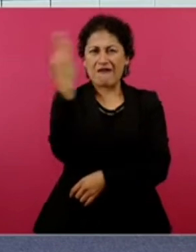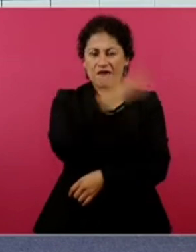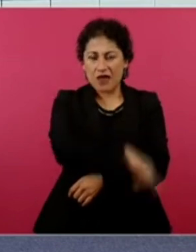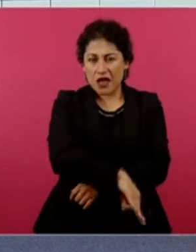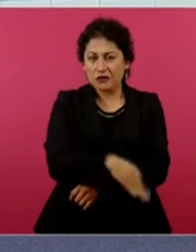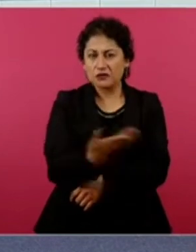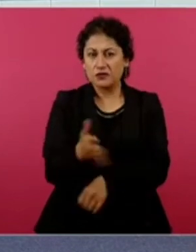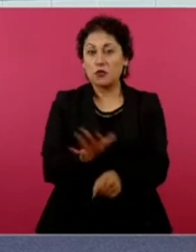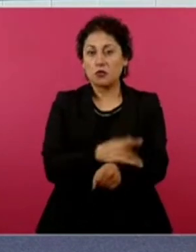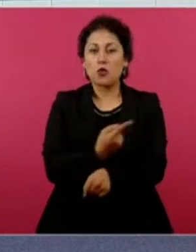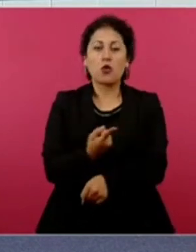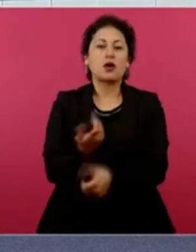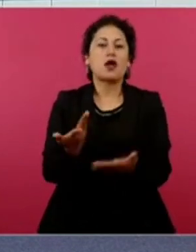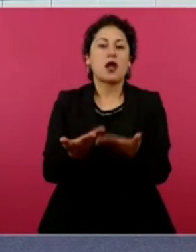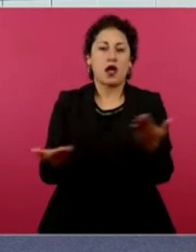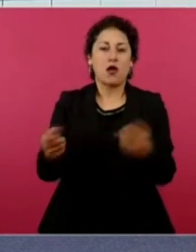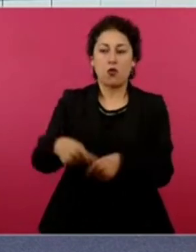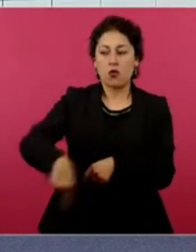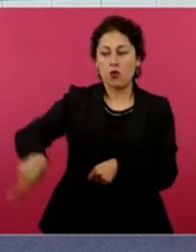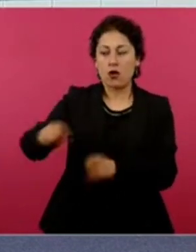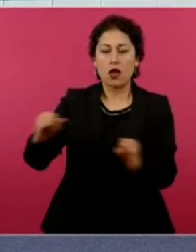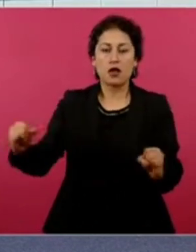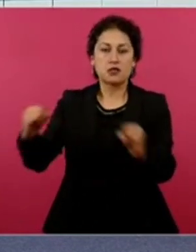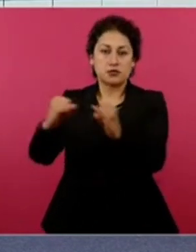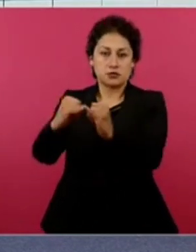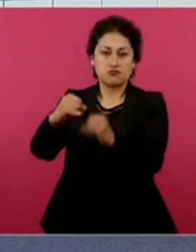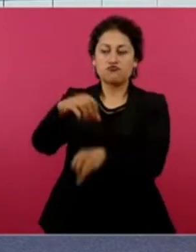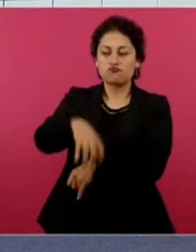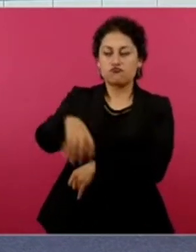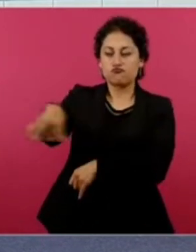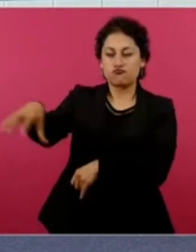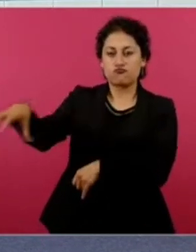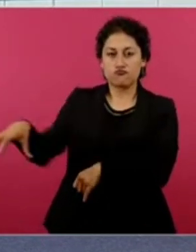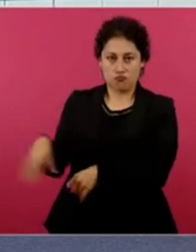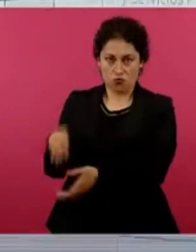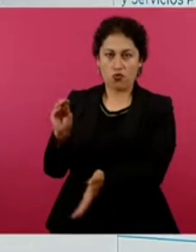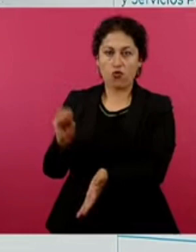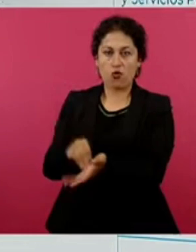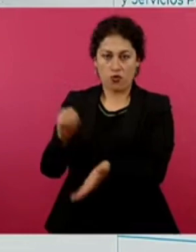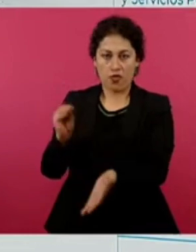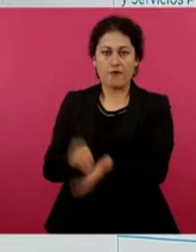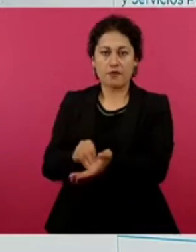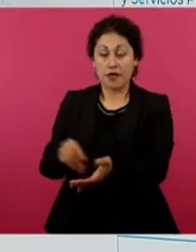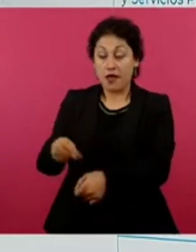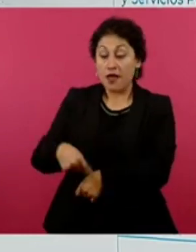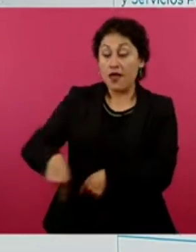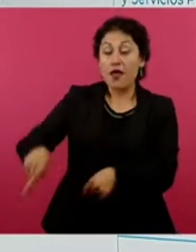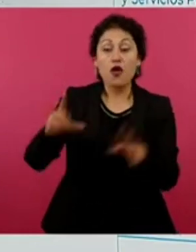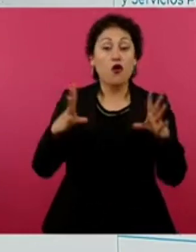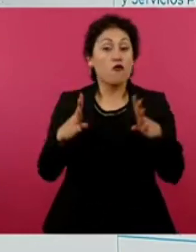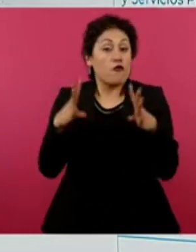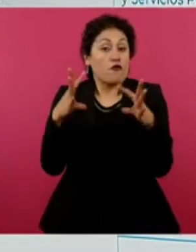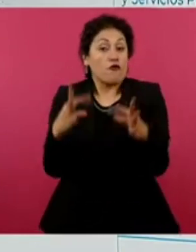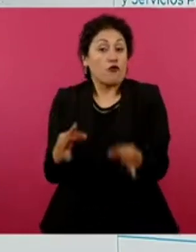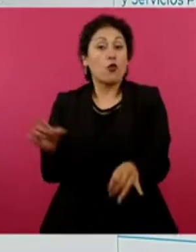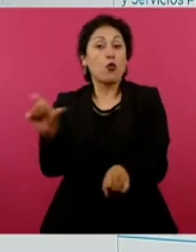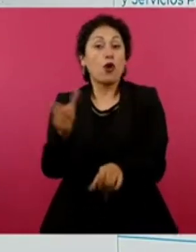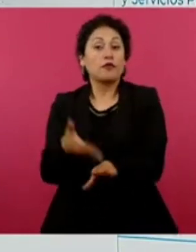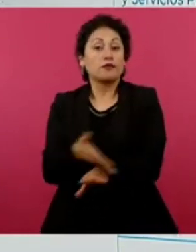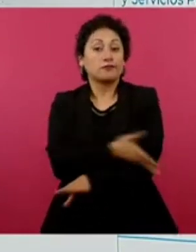que crearon, los montaron durante el periodo neoliberal